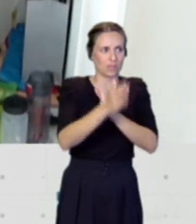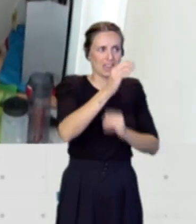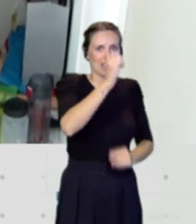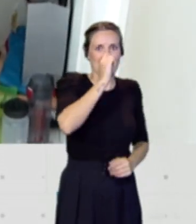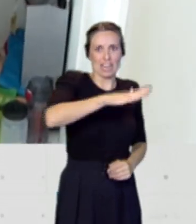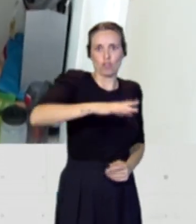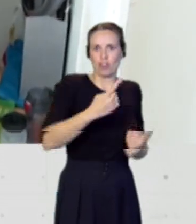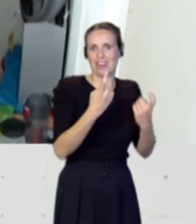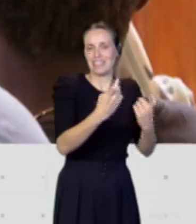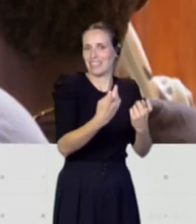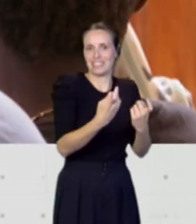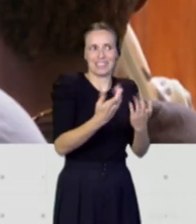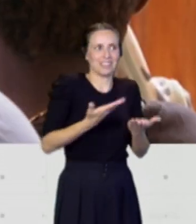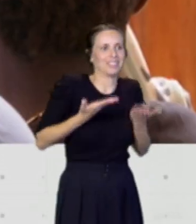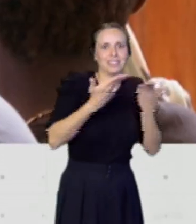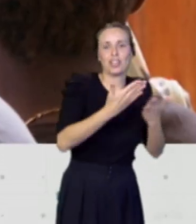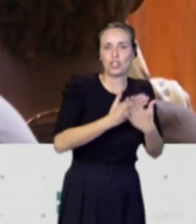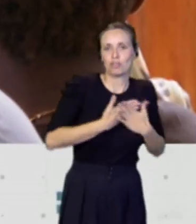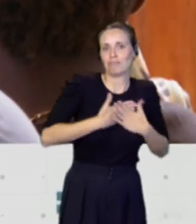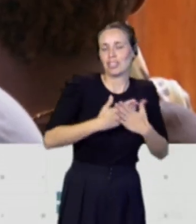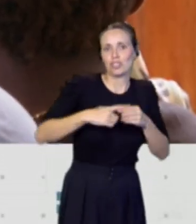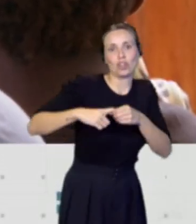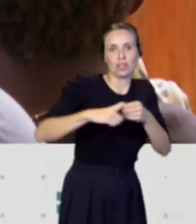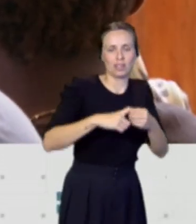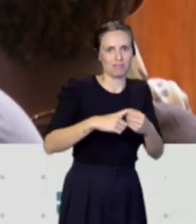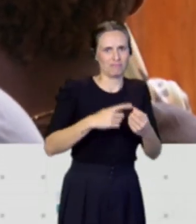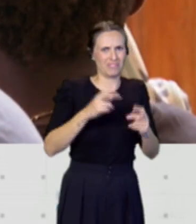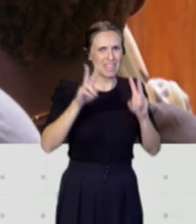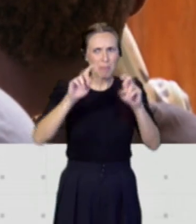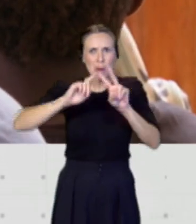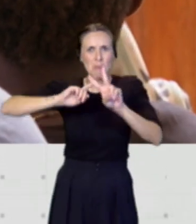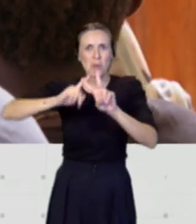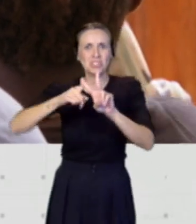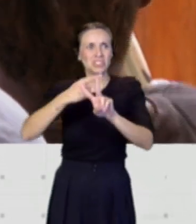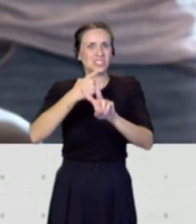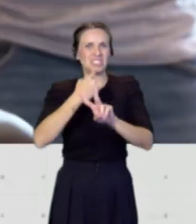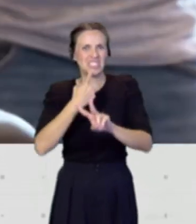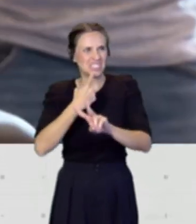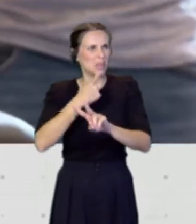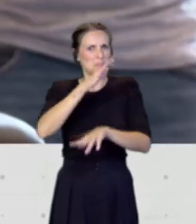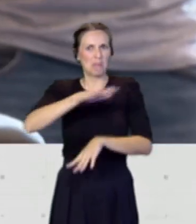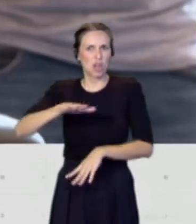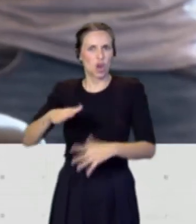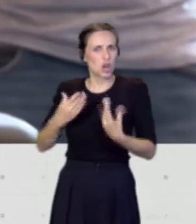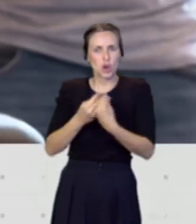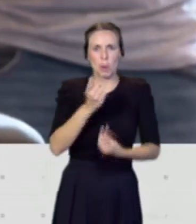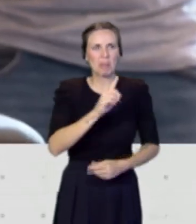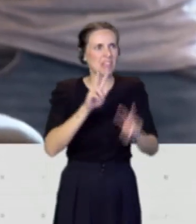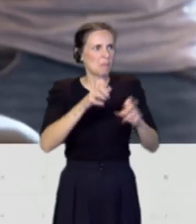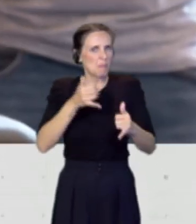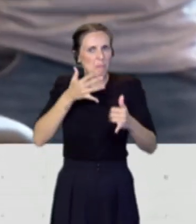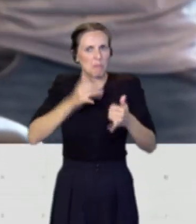creo que es absolutamente miserable lo que hemos escuchado de Vox, identificando a los menores no acompañados con violaciones, con delitos.